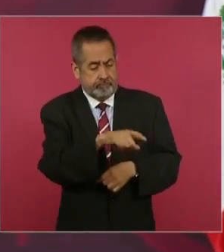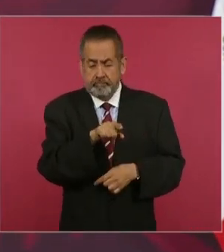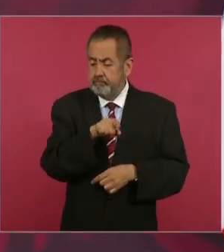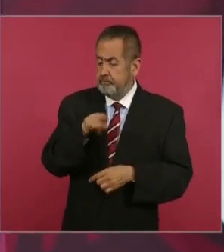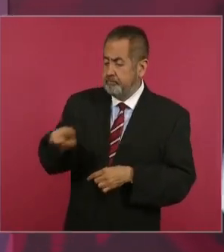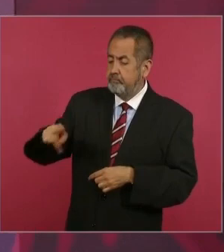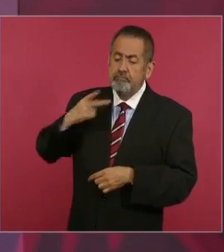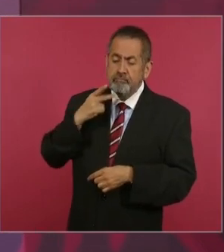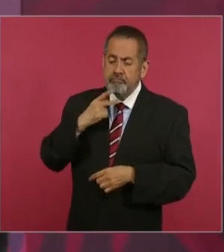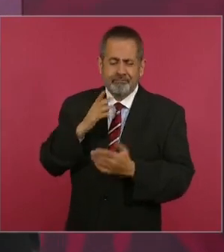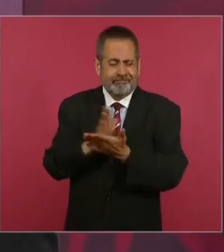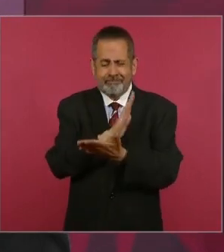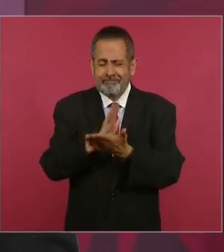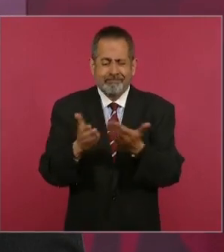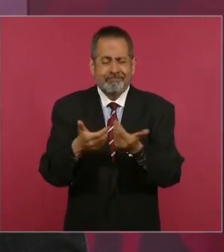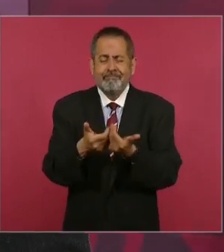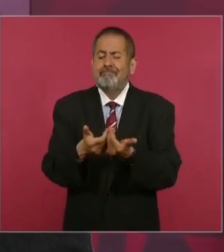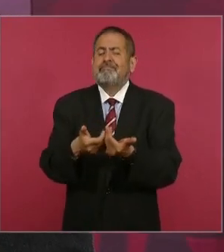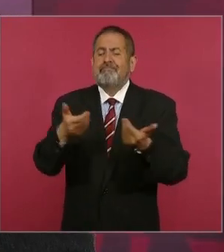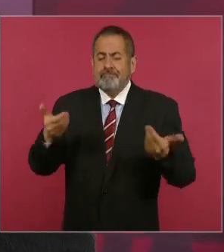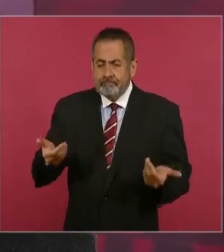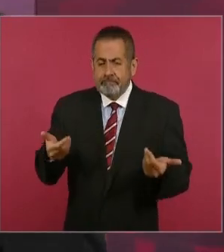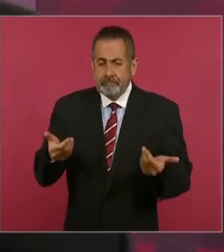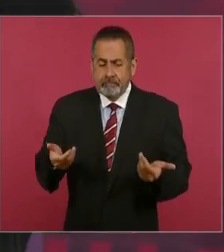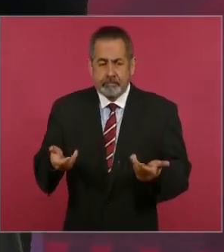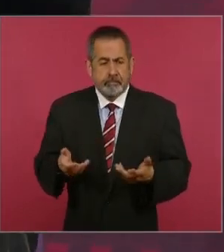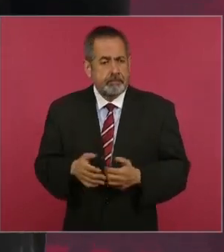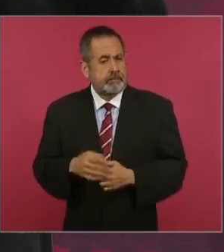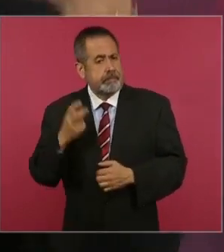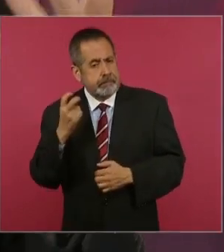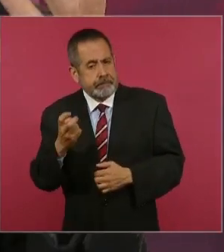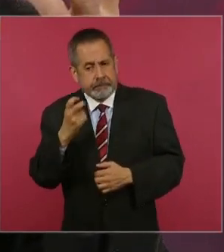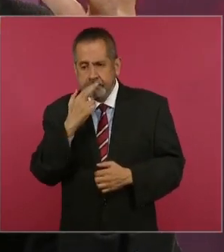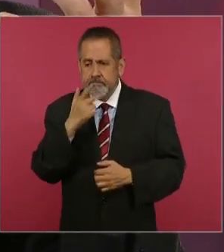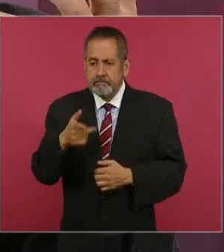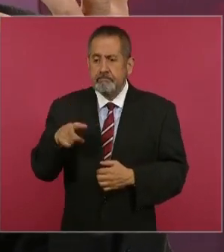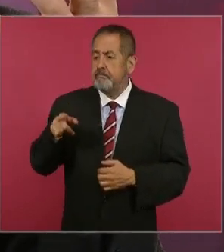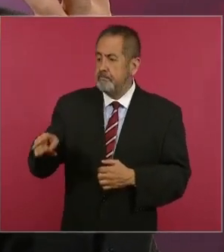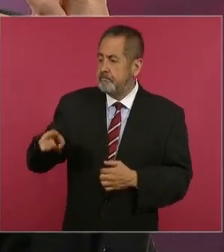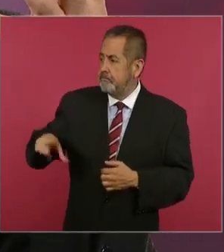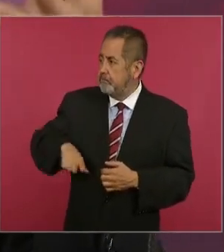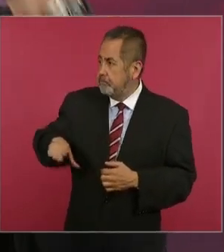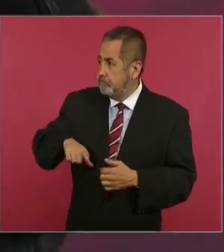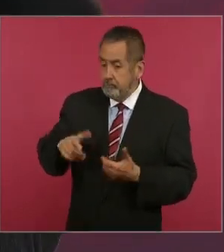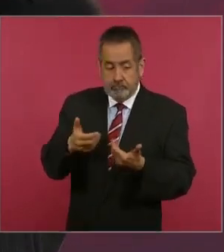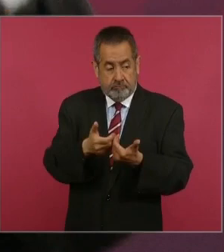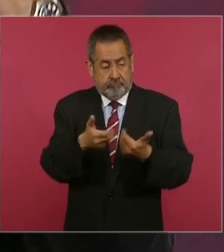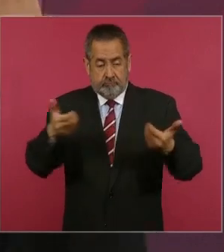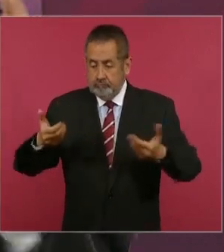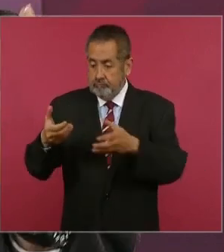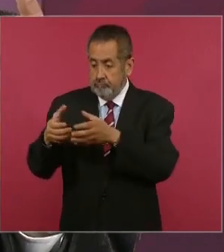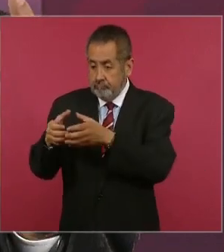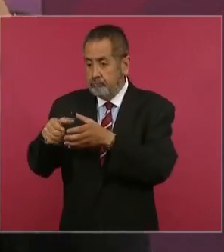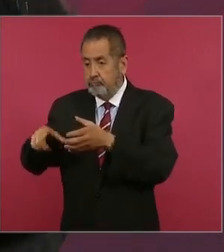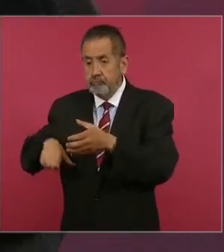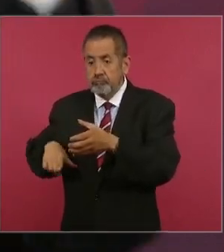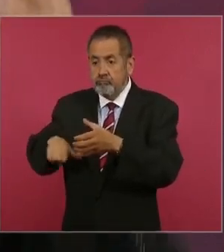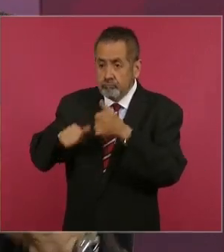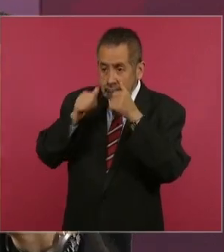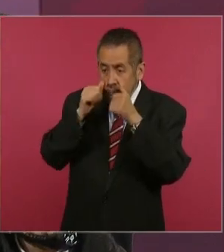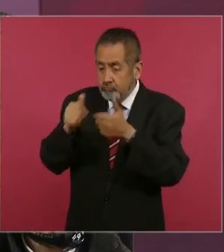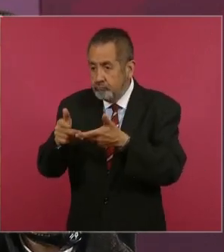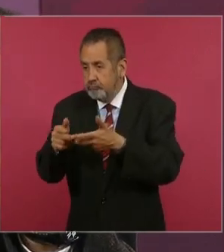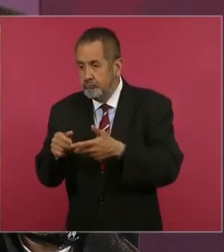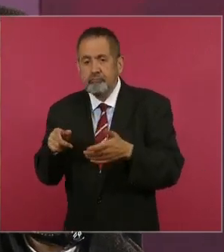del poder político y que el gobierno en vez de estar solo